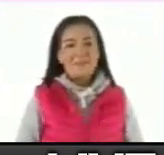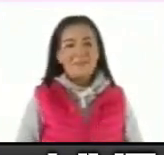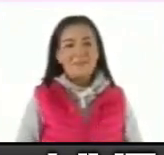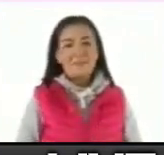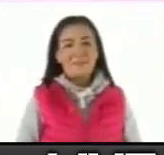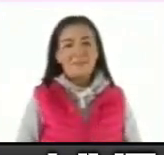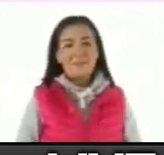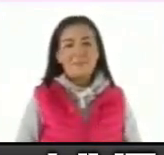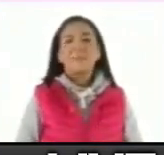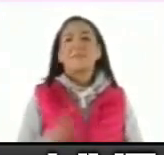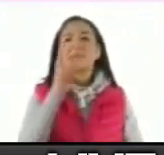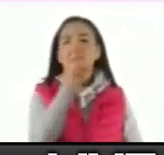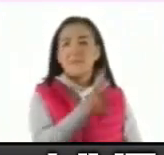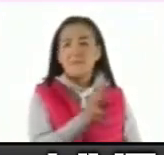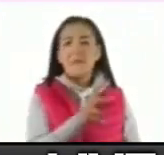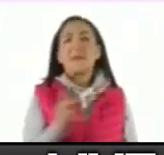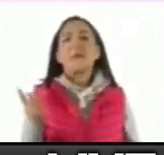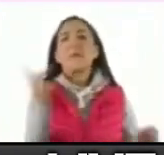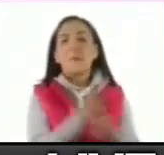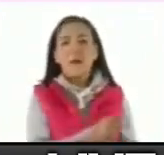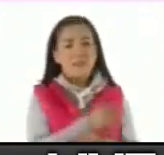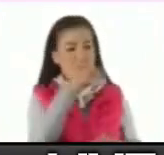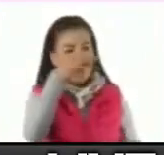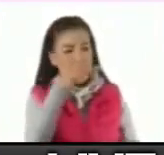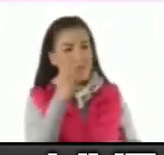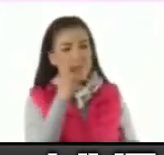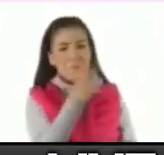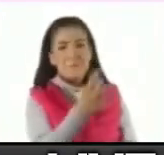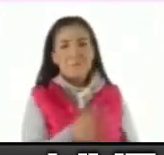Veamos qué pasa con esa hoja.